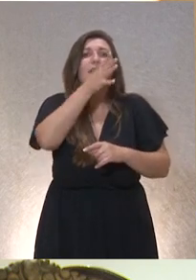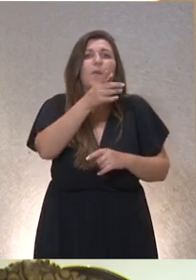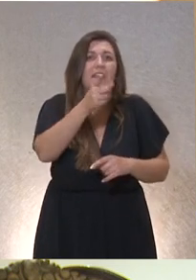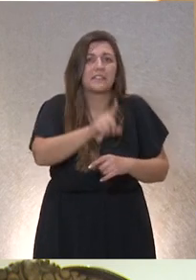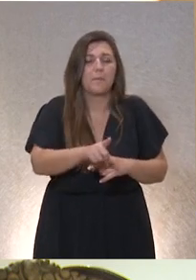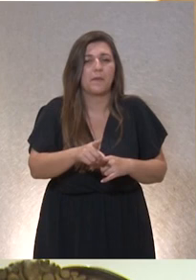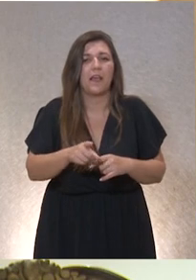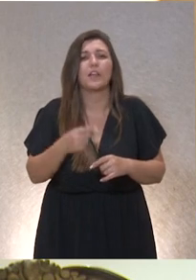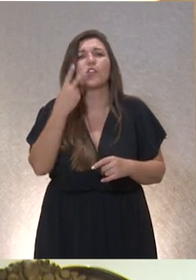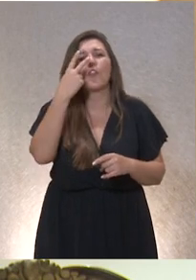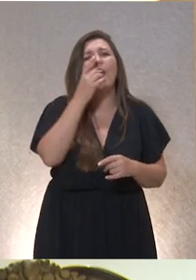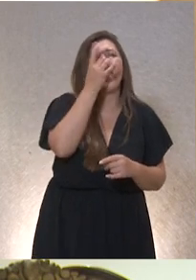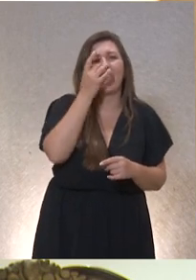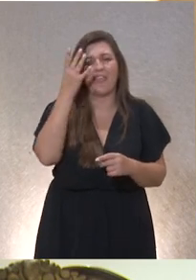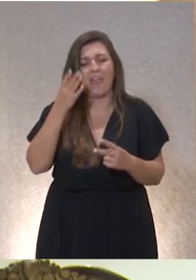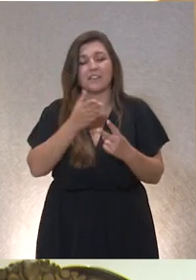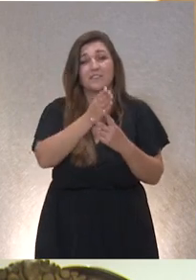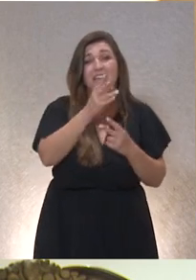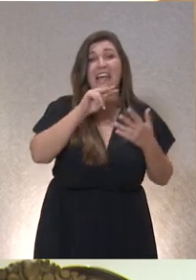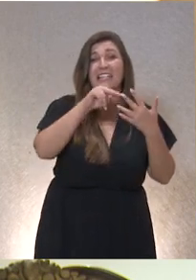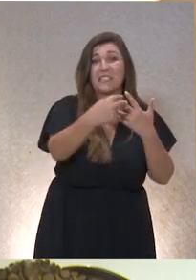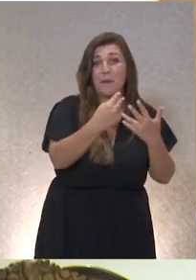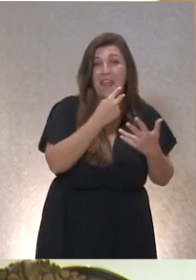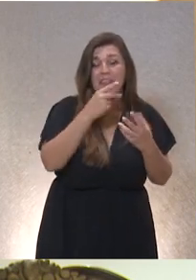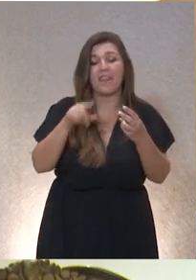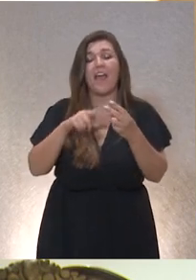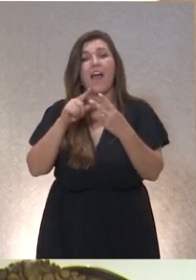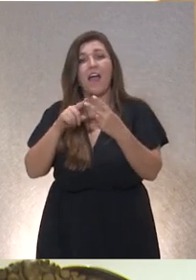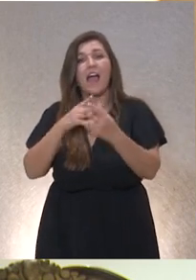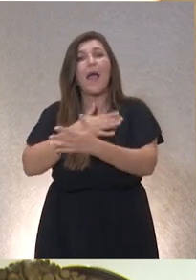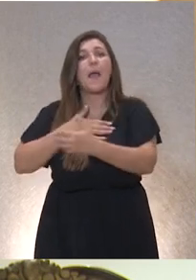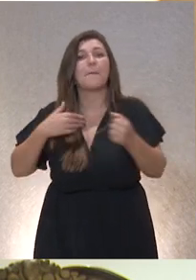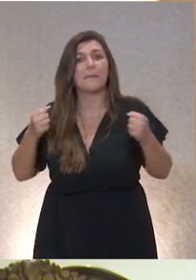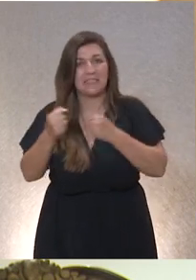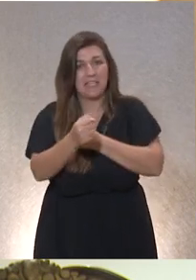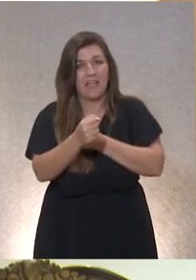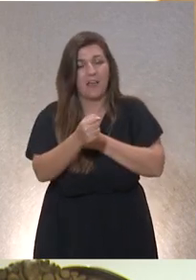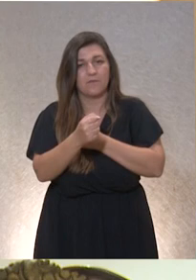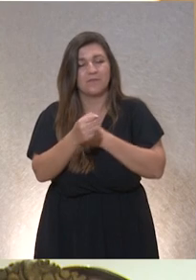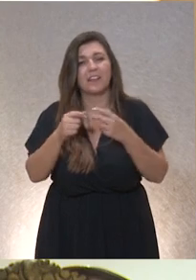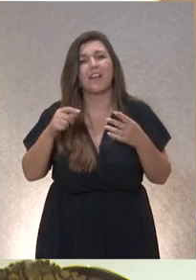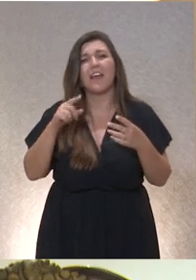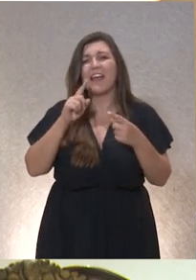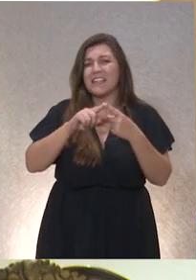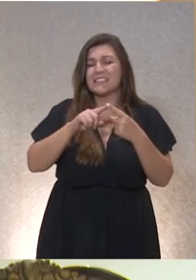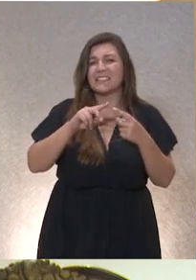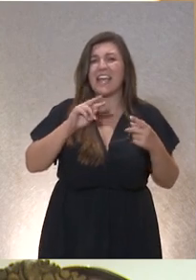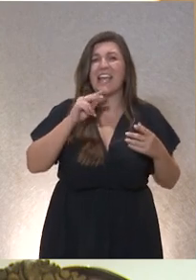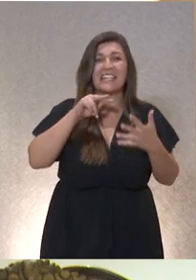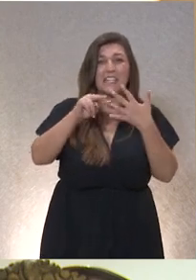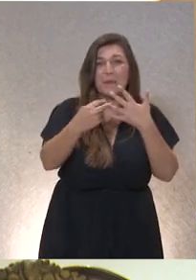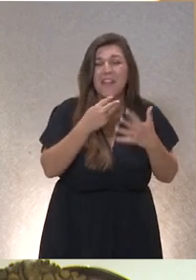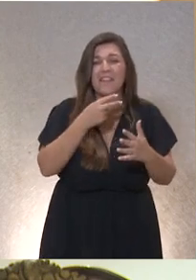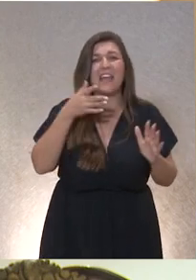torno a dos ideas transparencia y empatía transparencia supone explicar lo que hacéis